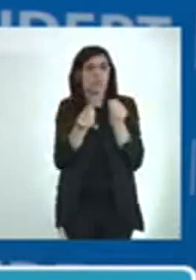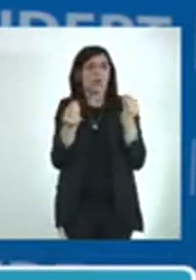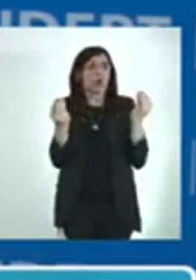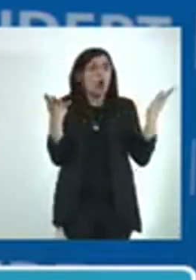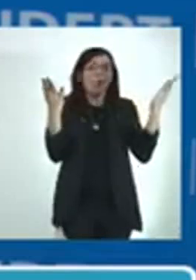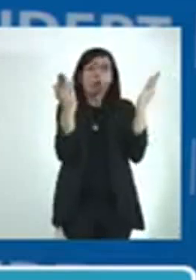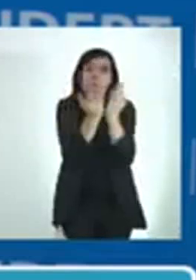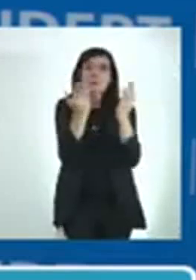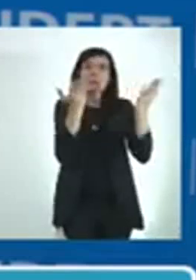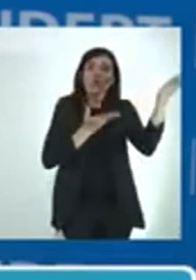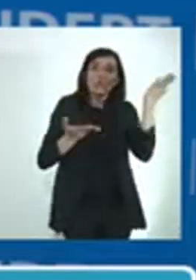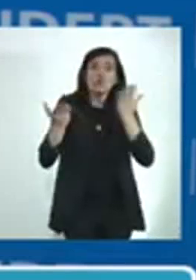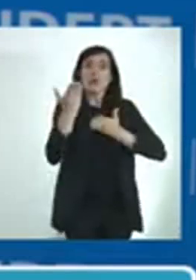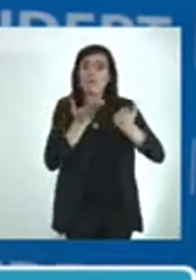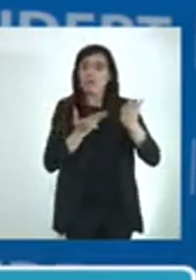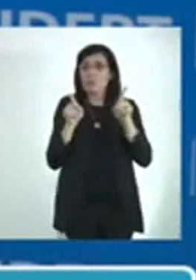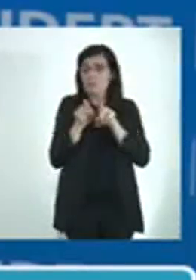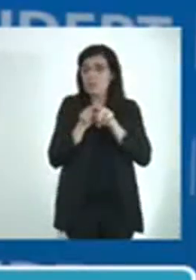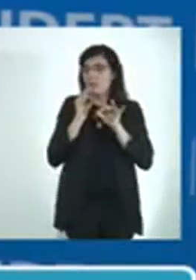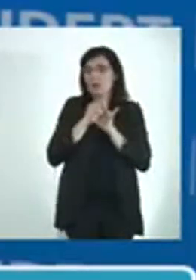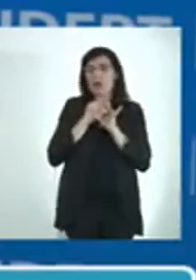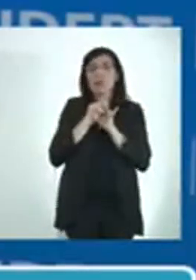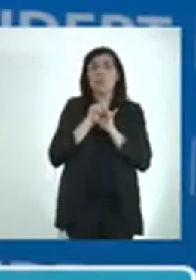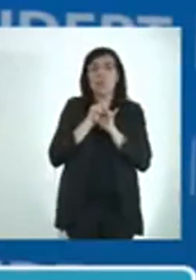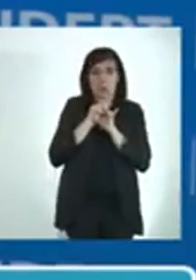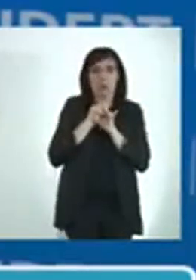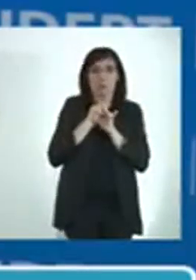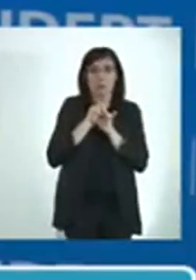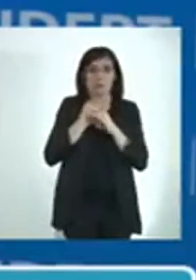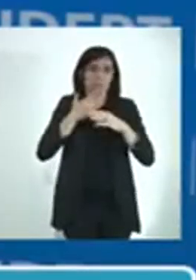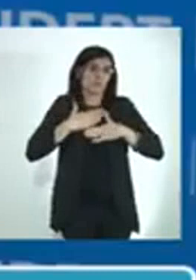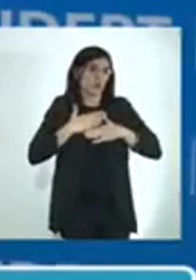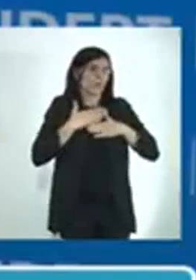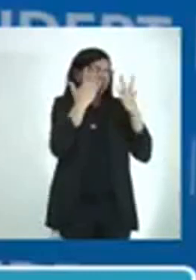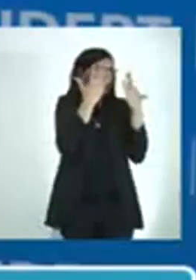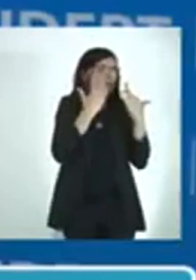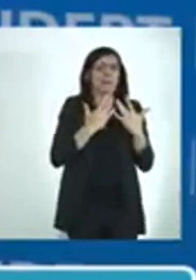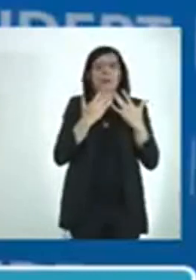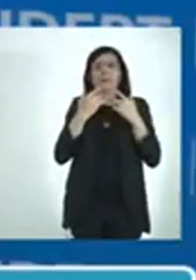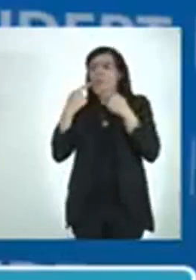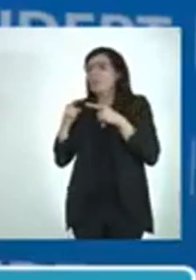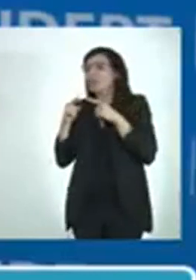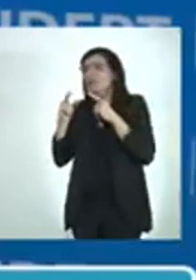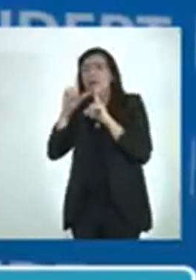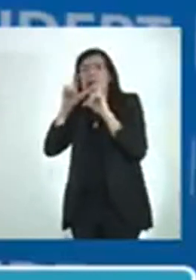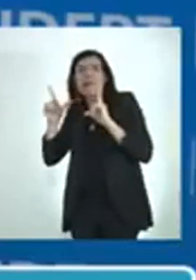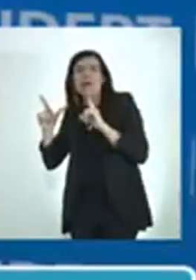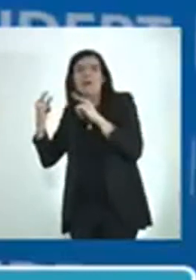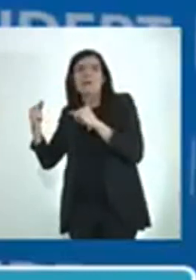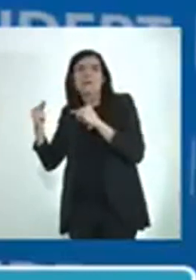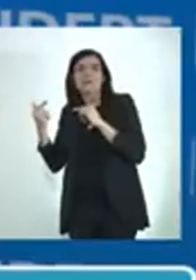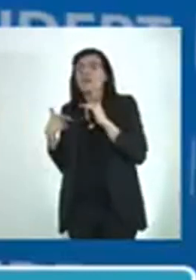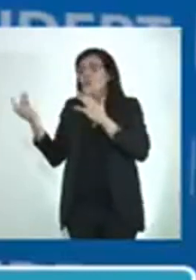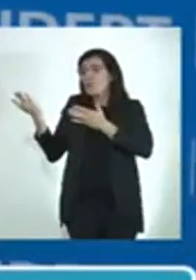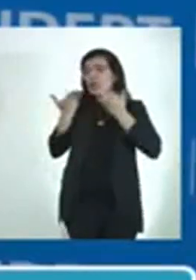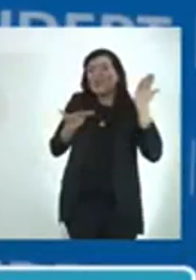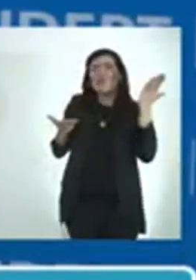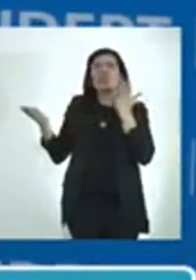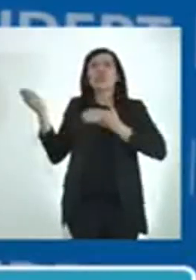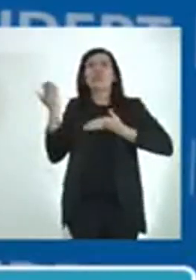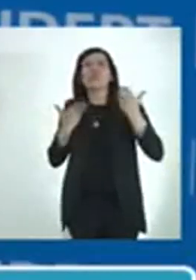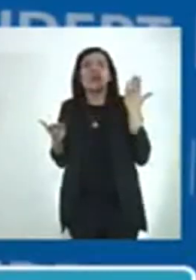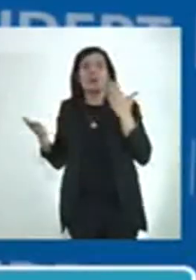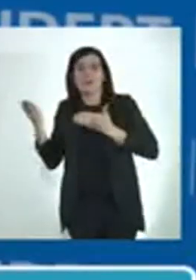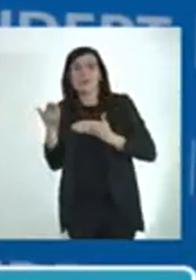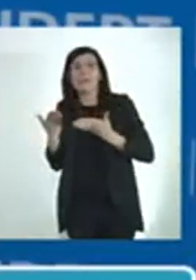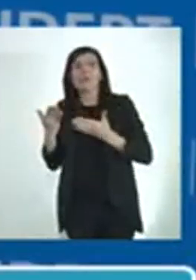en nuestras disciplinas. En la escuela pasa lo mismo. Uh-huh. Si bien la ESI propone para cada nivel educativo abordajes específicos por espacios